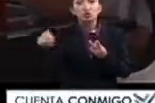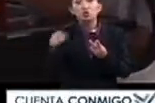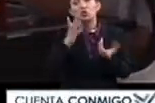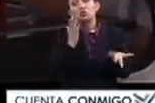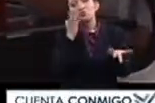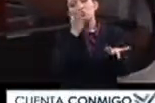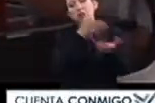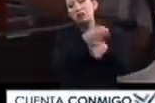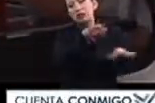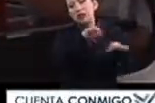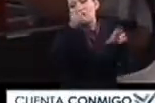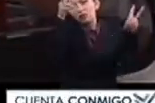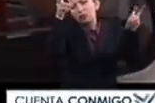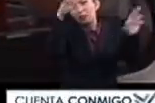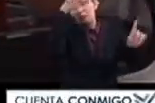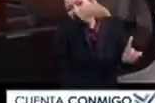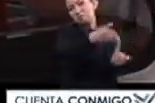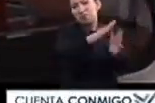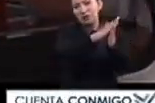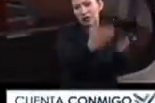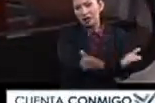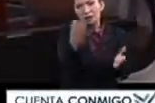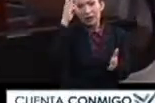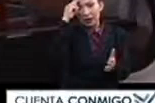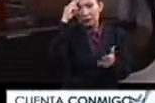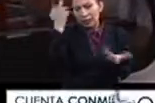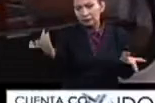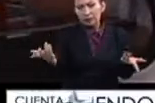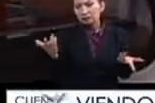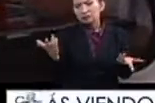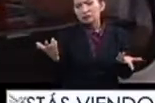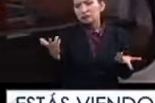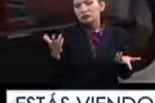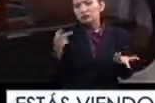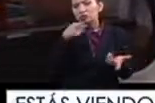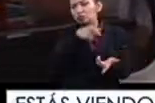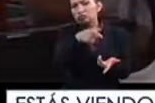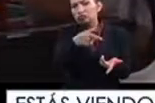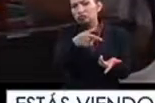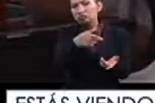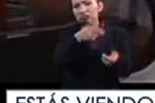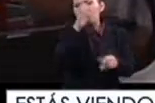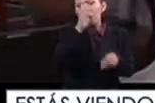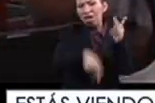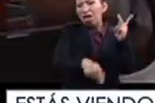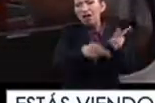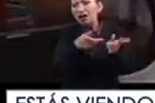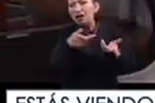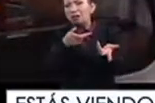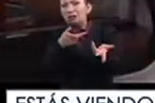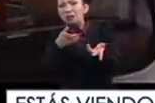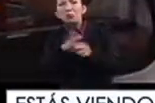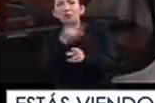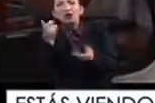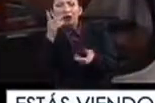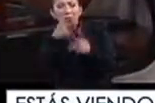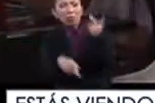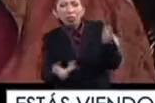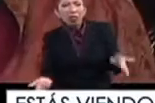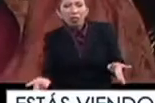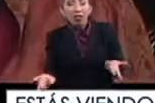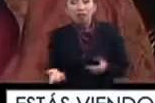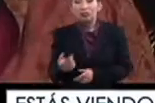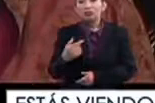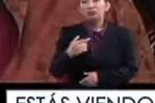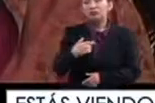en literatura, ¿no? De Bellas Artes. ¿Por qué no seguir ese camino o no continuarlo? Bueno, yo creo que uno